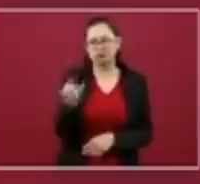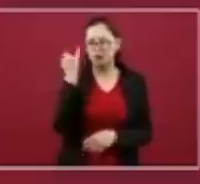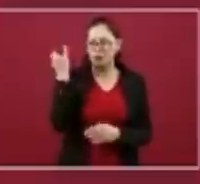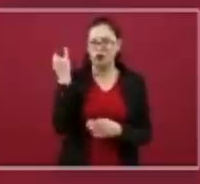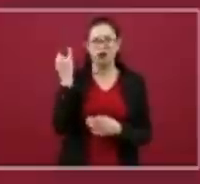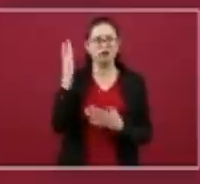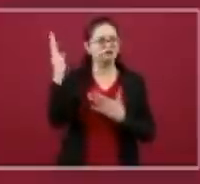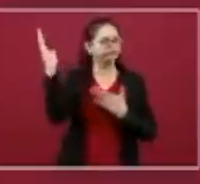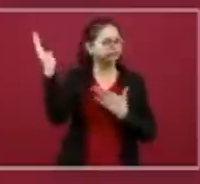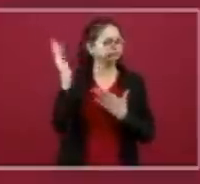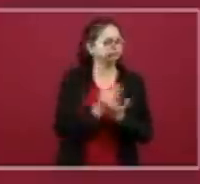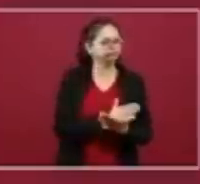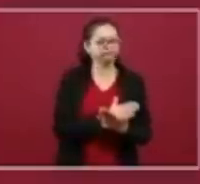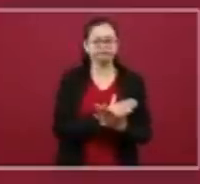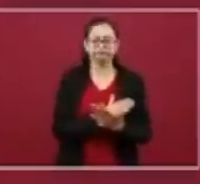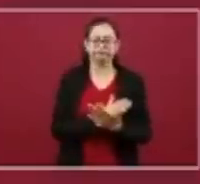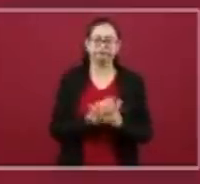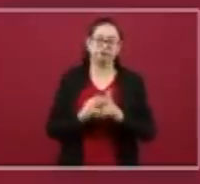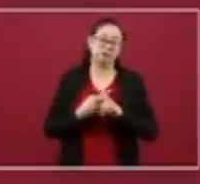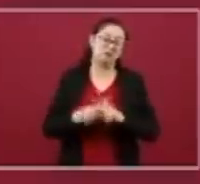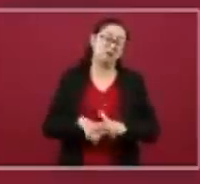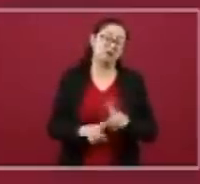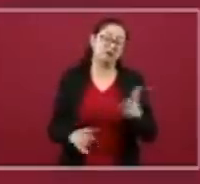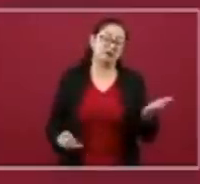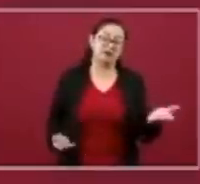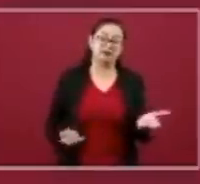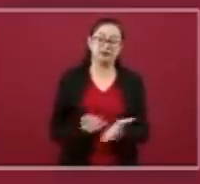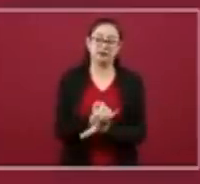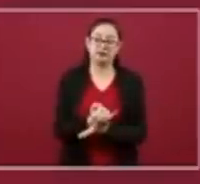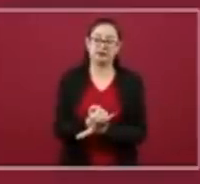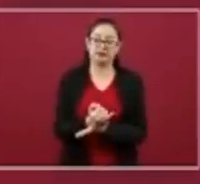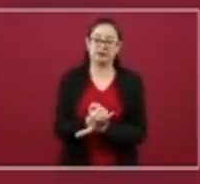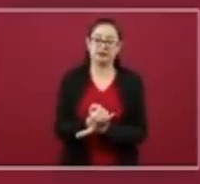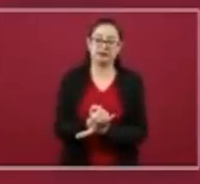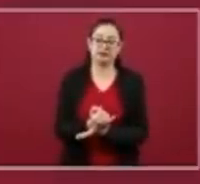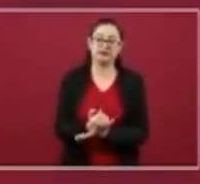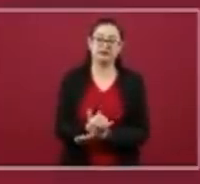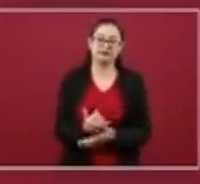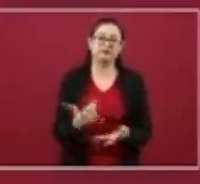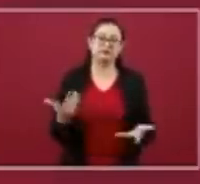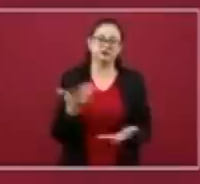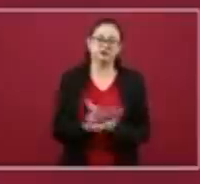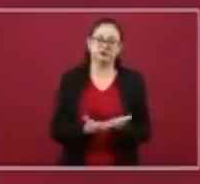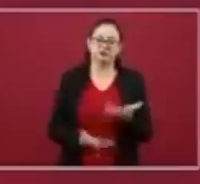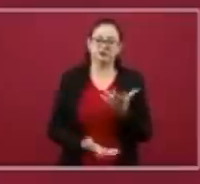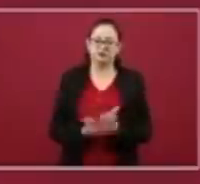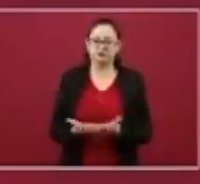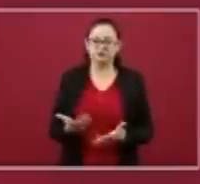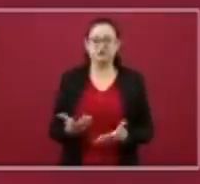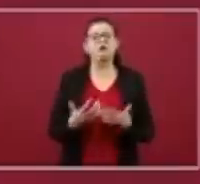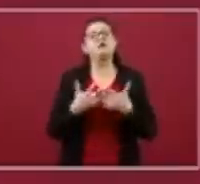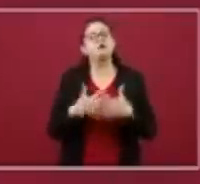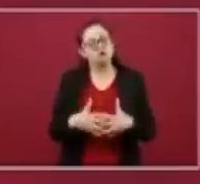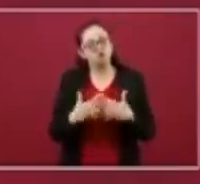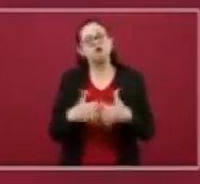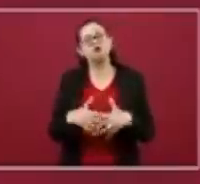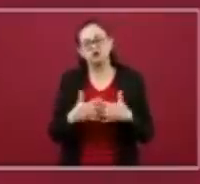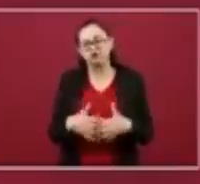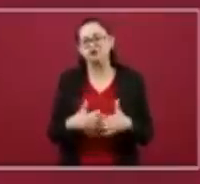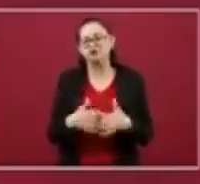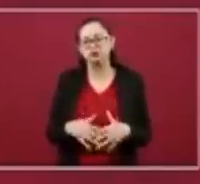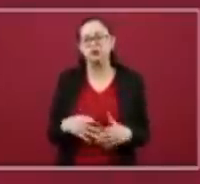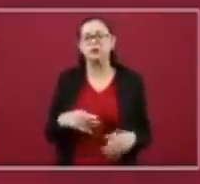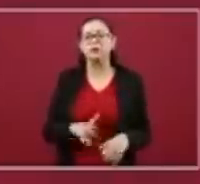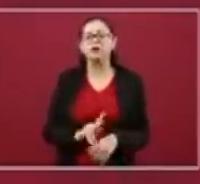partir de que tomamos la decisión de llevar a cabo estas acciones. O sea, sí funciona, pero ¿qué pasa?